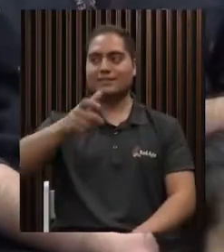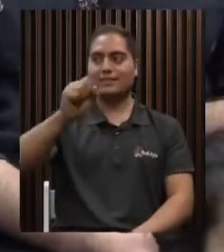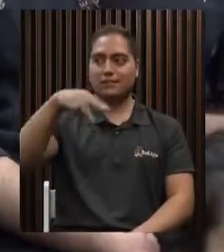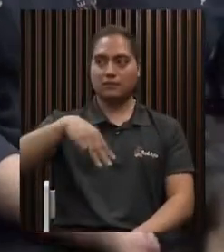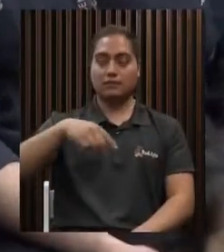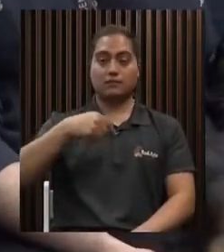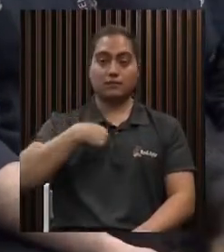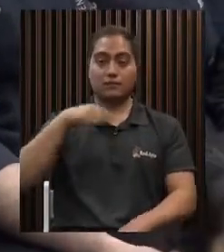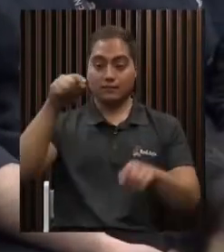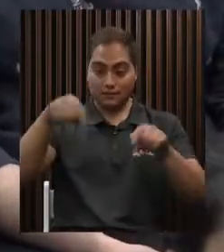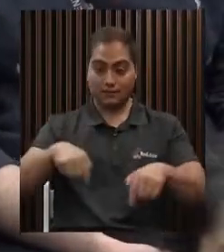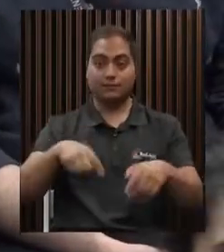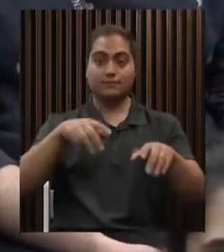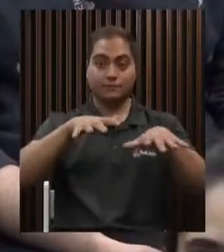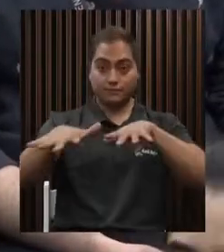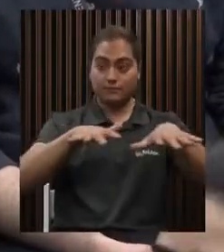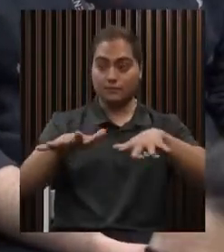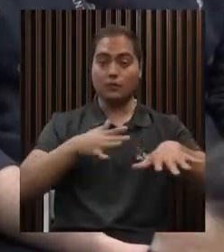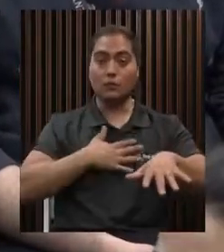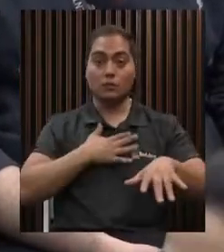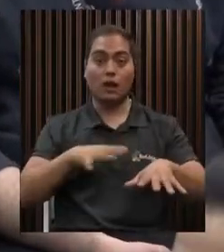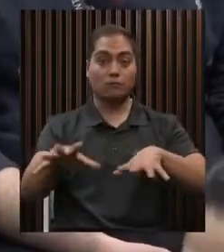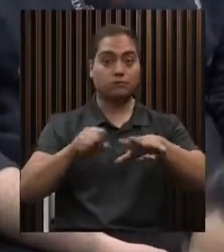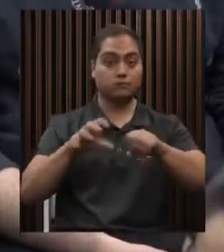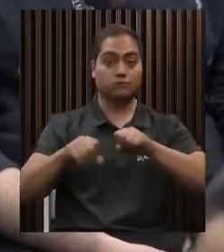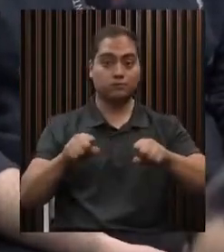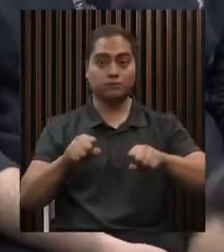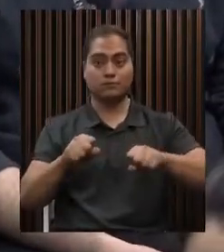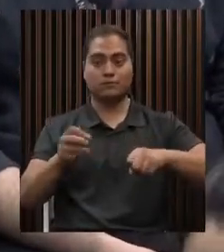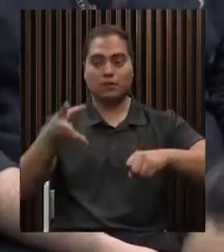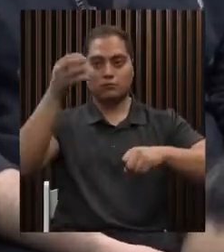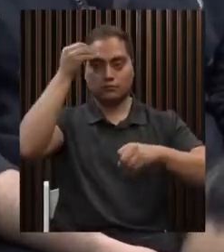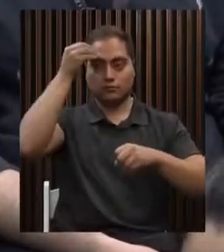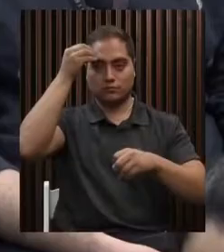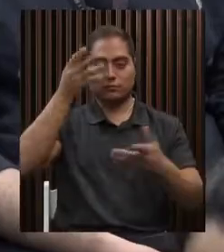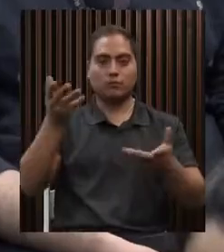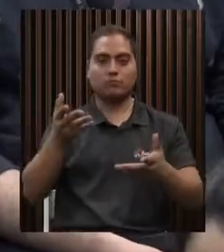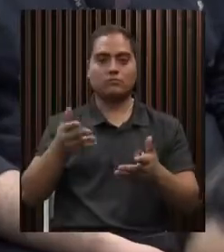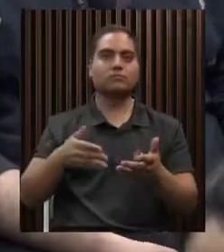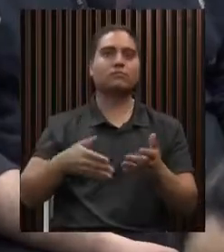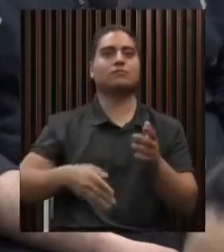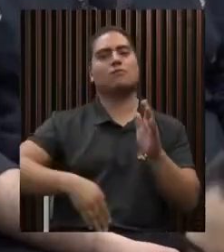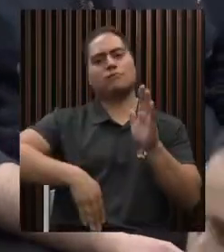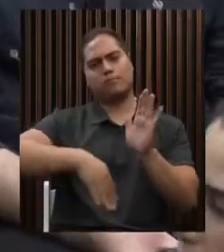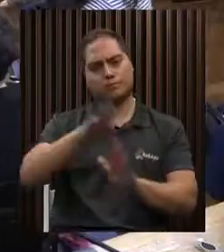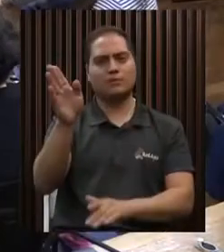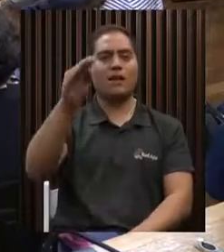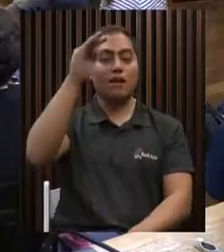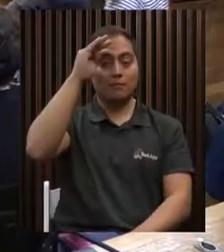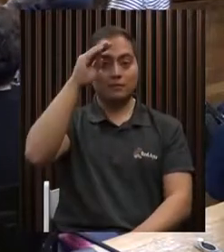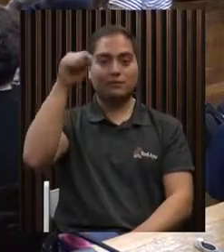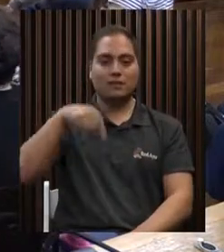esta sesión es más experiencias para apoyar la inclusión en este espacio.